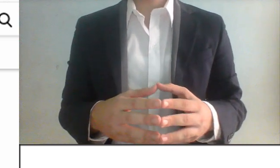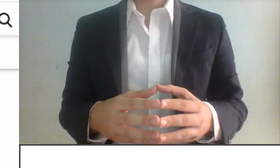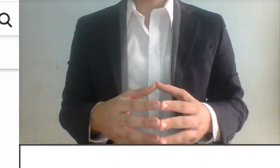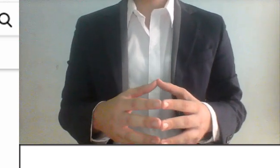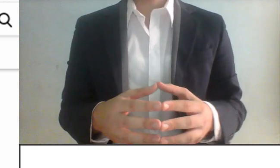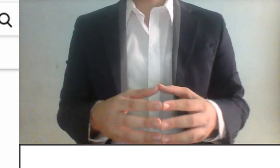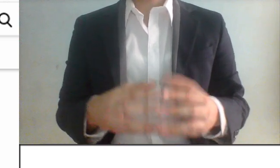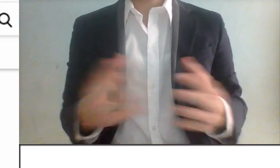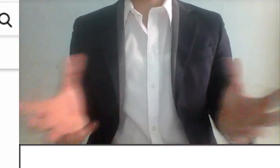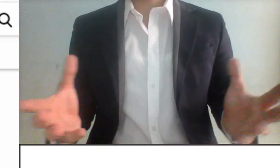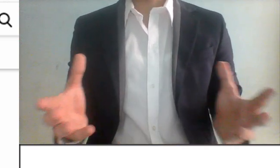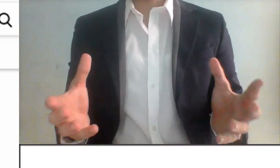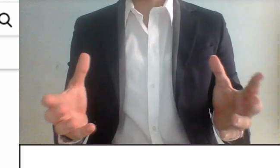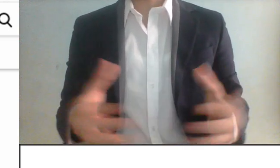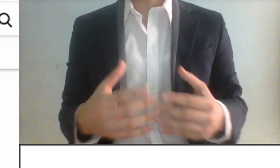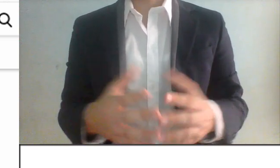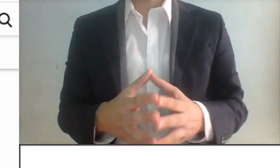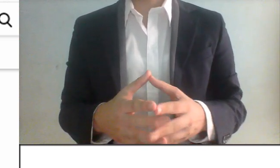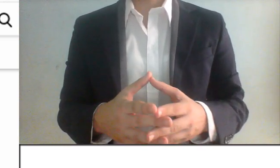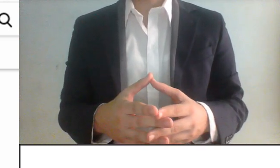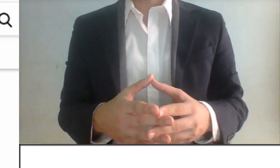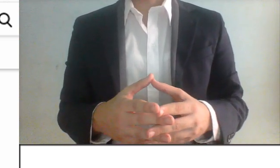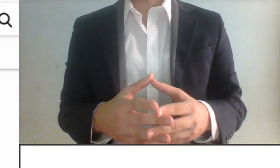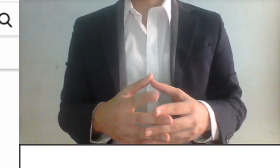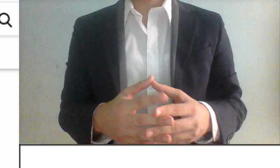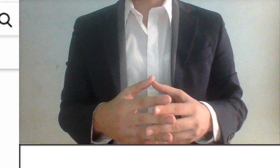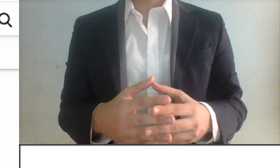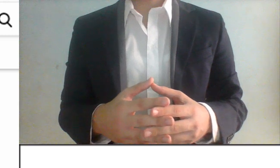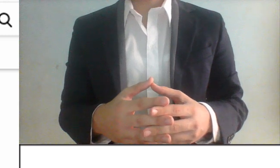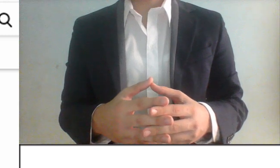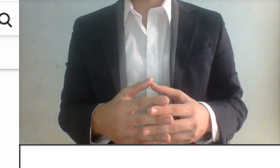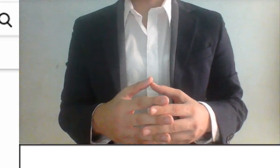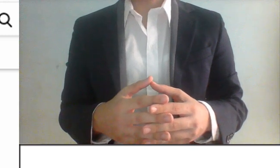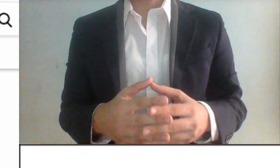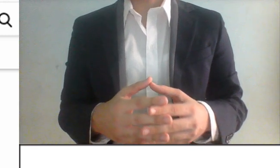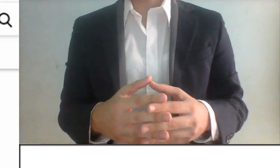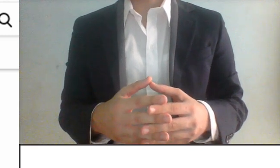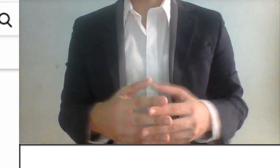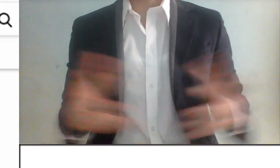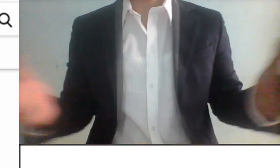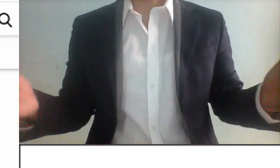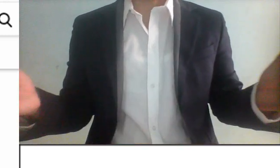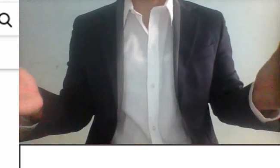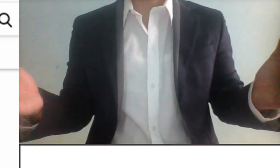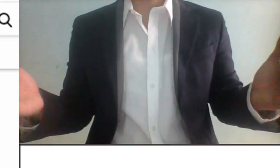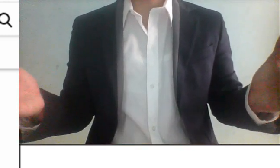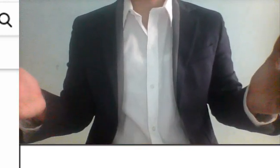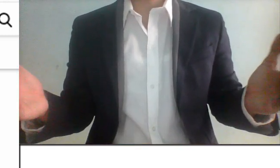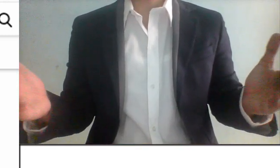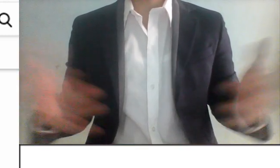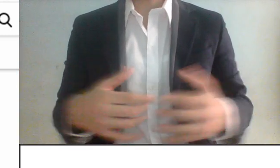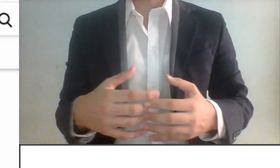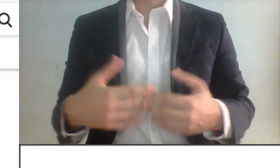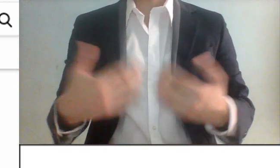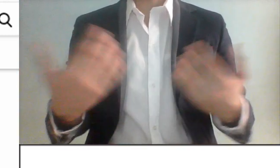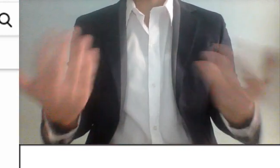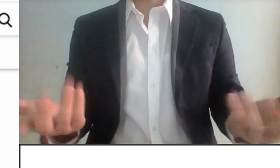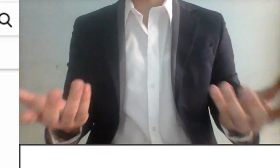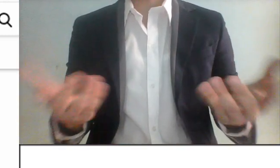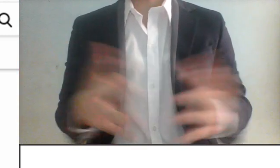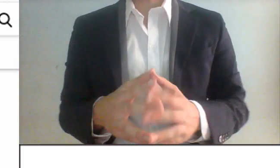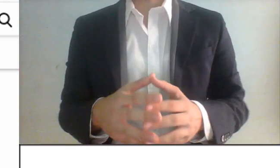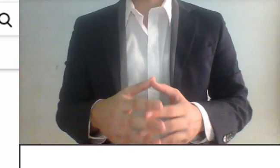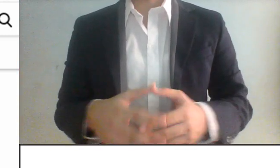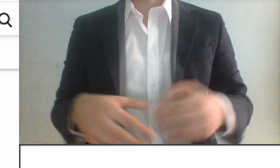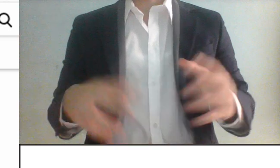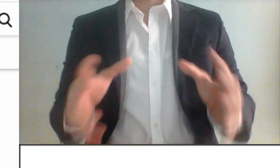decir que es imposible porque bueno es un personaje que lo que hizo fue pues un gran robo pues a los recursos de nuestro país y el problema